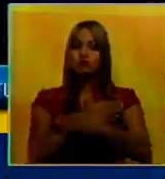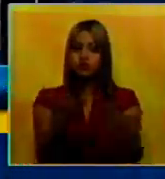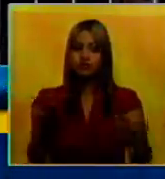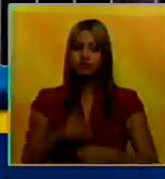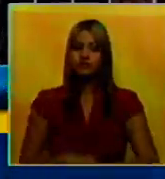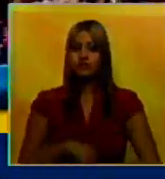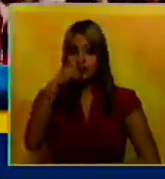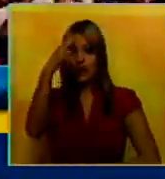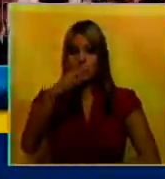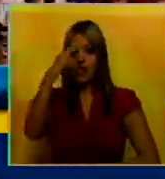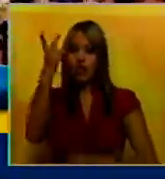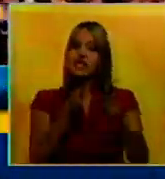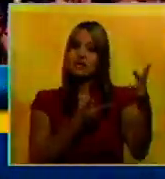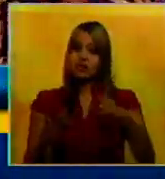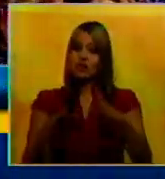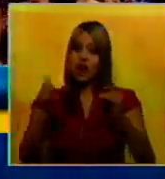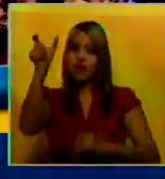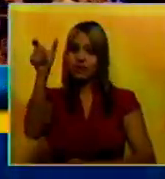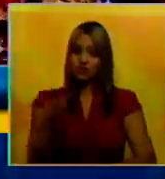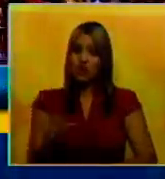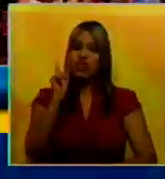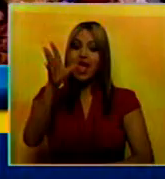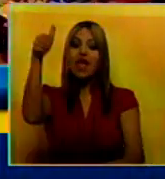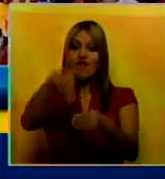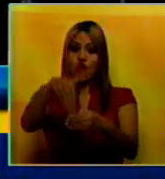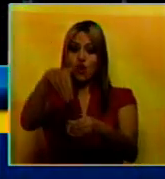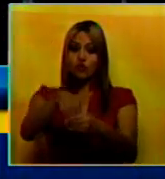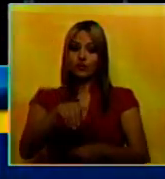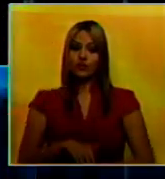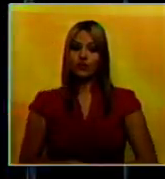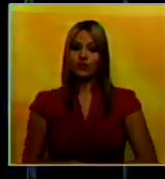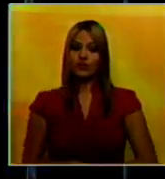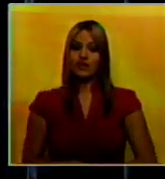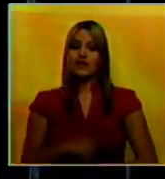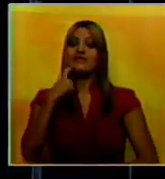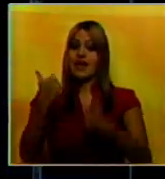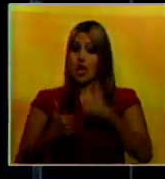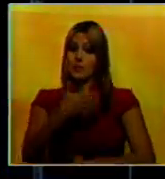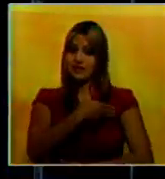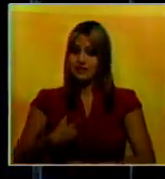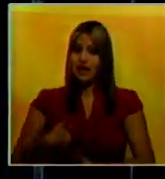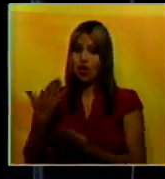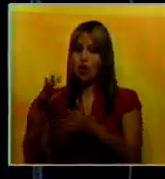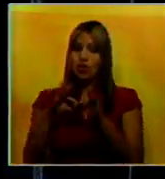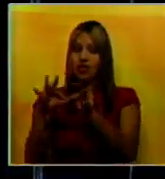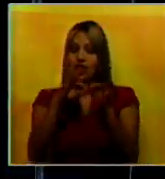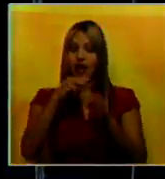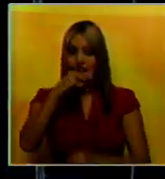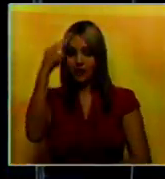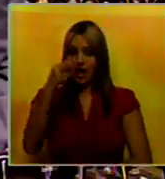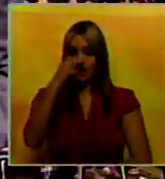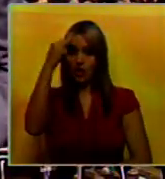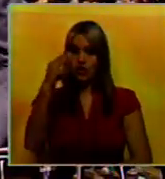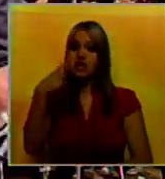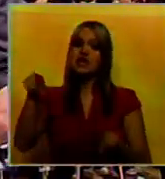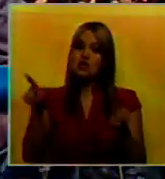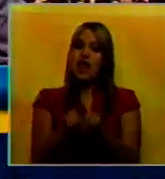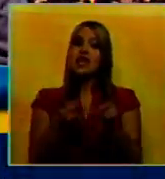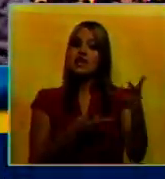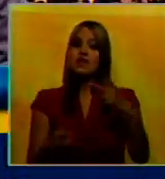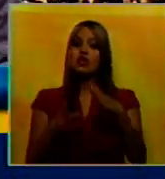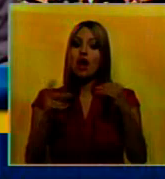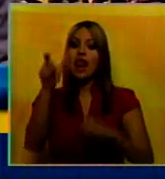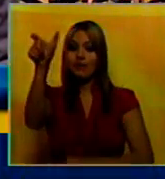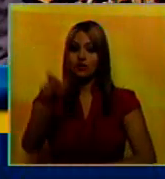ustedes. Capriles Radonski invitó a los venezolanos a ejercer su derecho al voto. El candidato presidencial de la unidad, Enrique Capriles Radonski, también invitó a todos